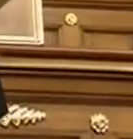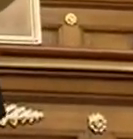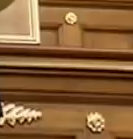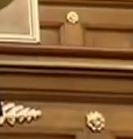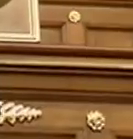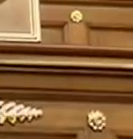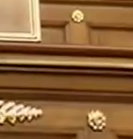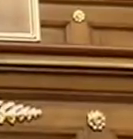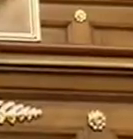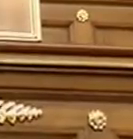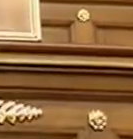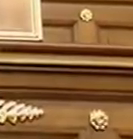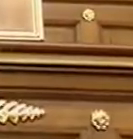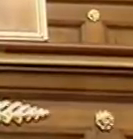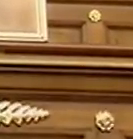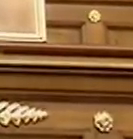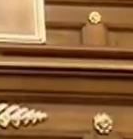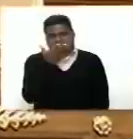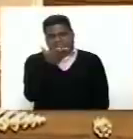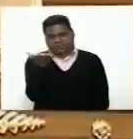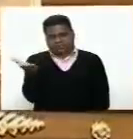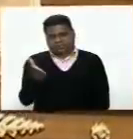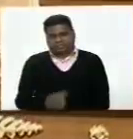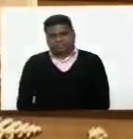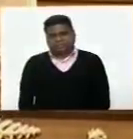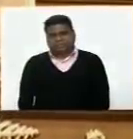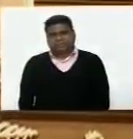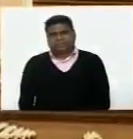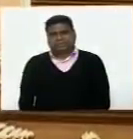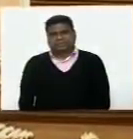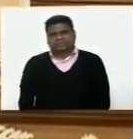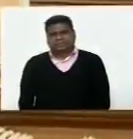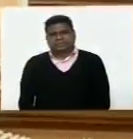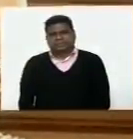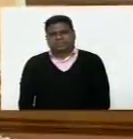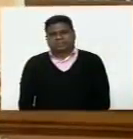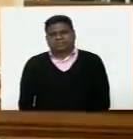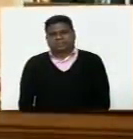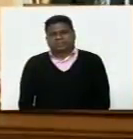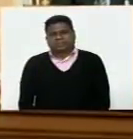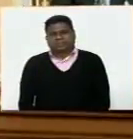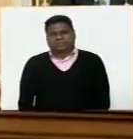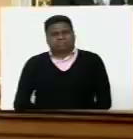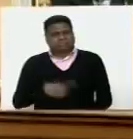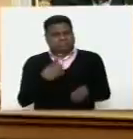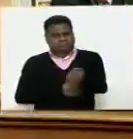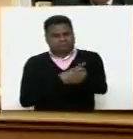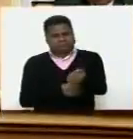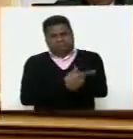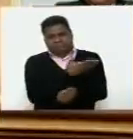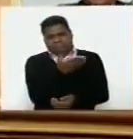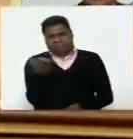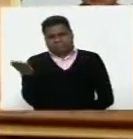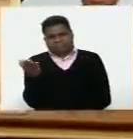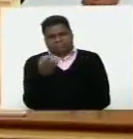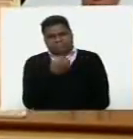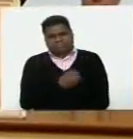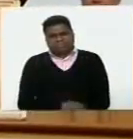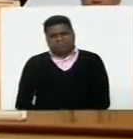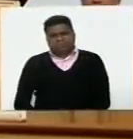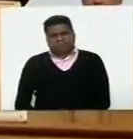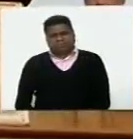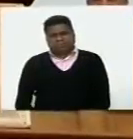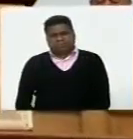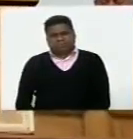Muy buenas tardes, compatriotas, camaradas, hermanas y hermanos. Es un